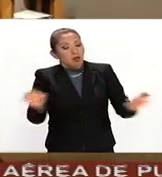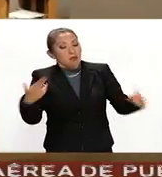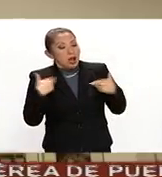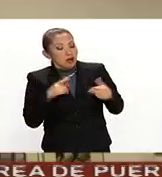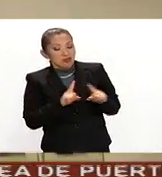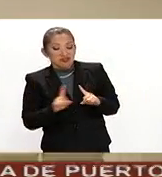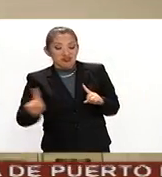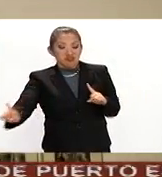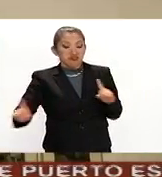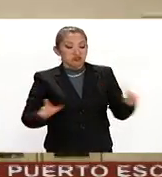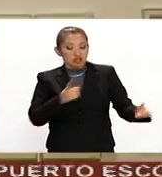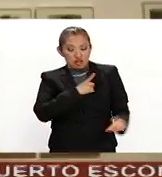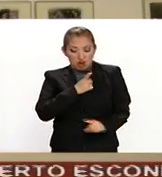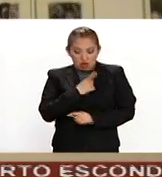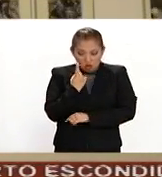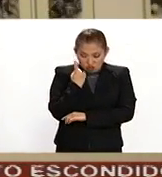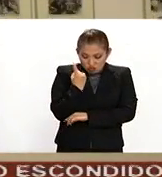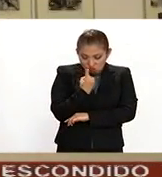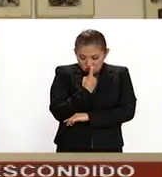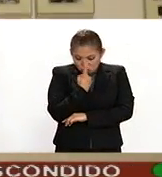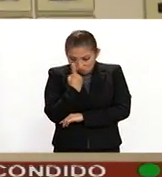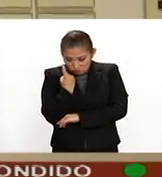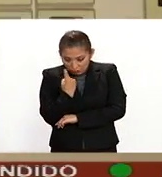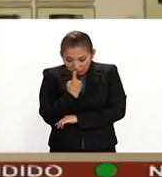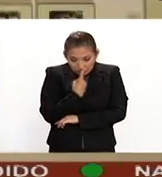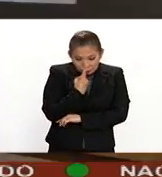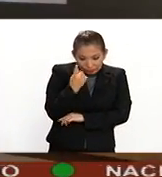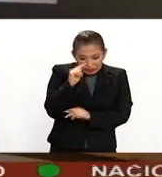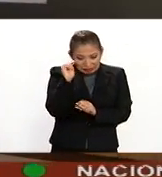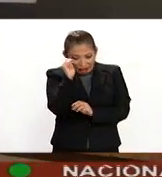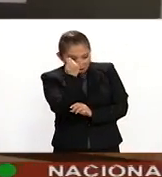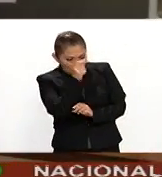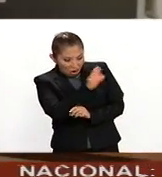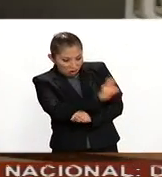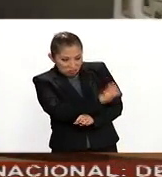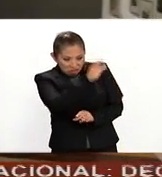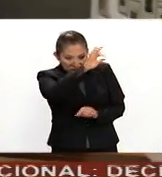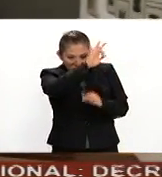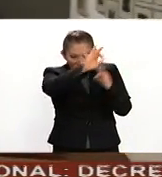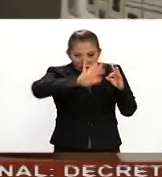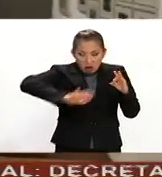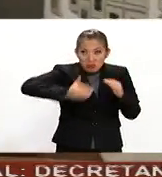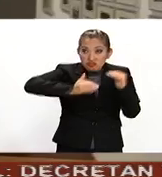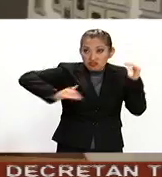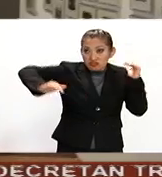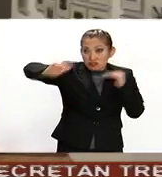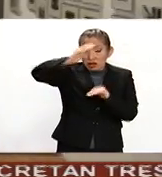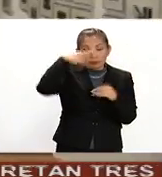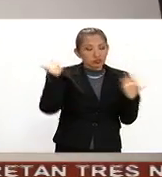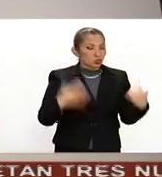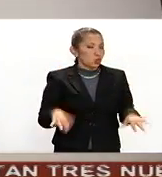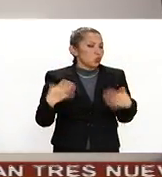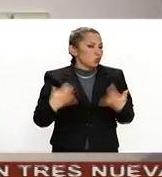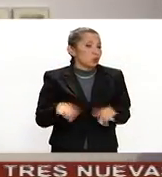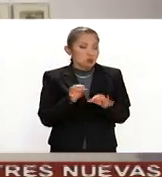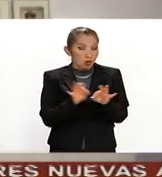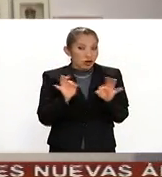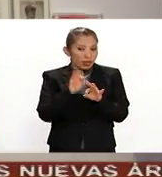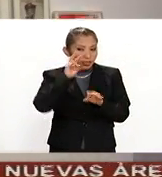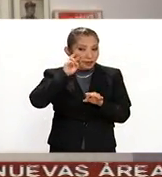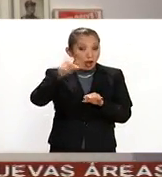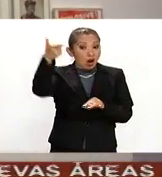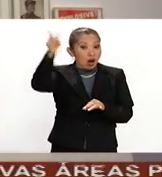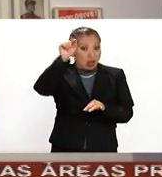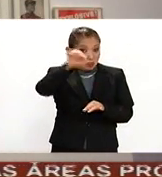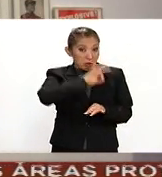seres humanos, de la soledad, de la tecnología en toda su máxima expresión. En fin, es importante,